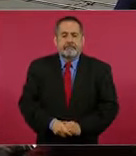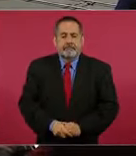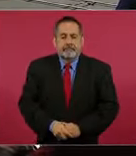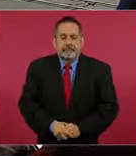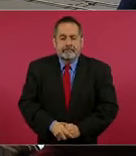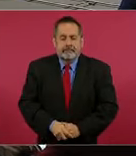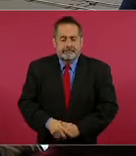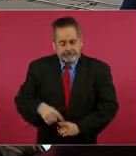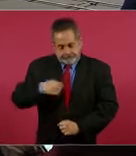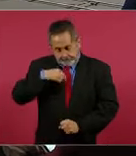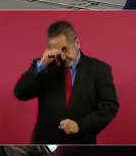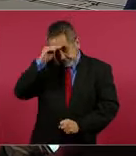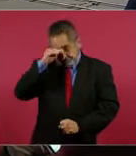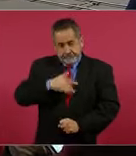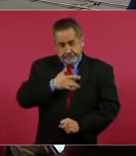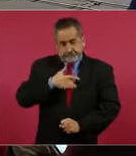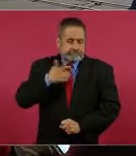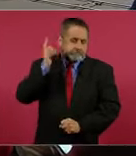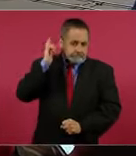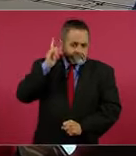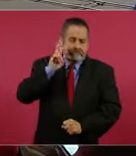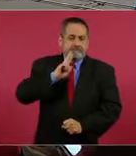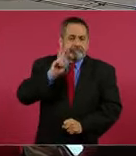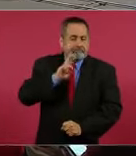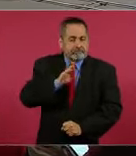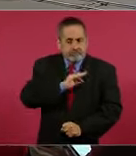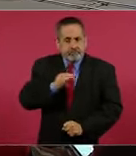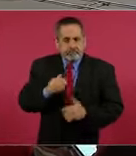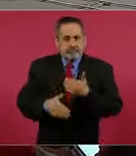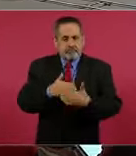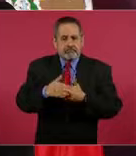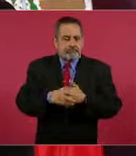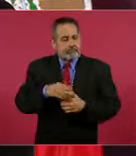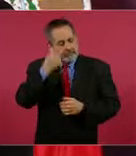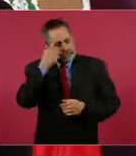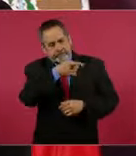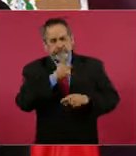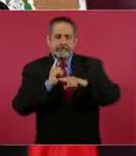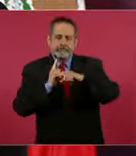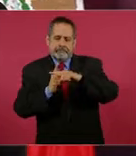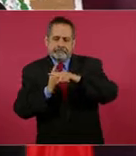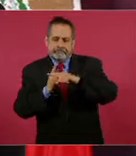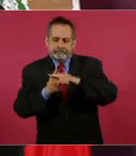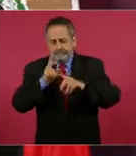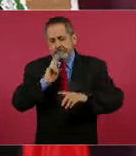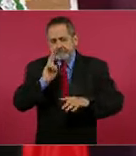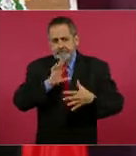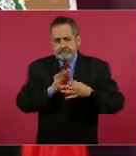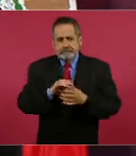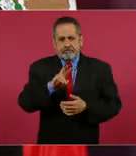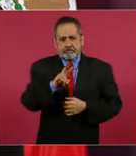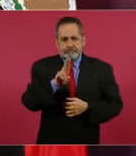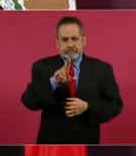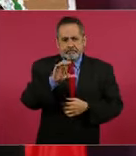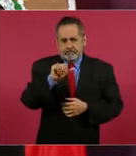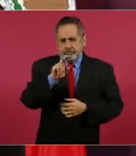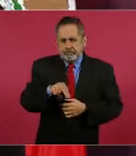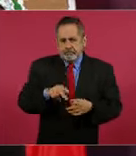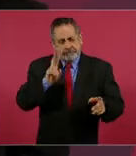Y yo espero que pues haya una actitud positiva de parte de ellos, ¿no? De Vulcan.